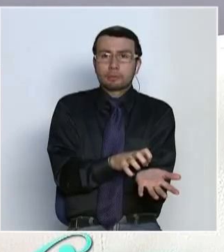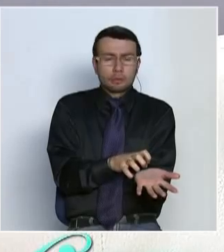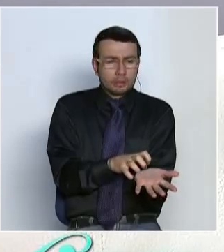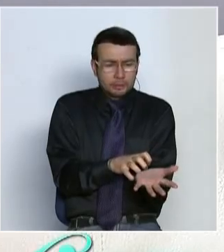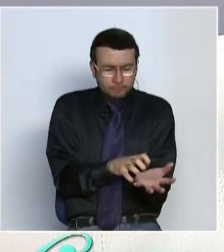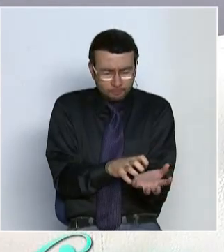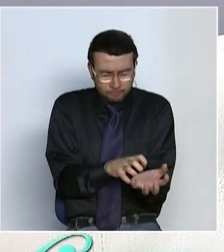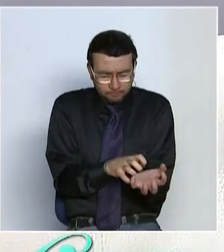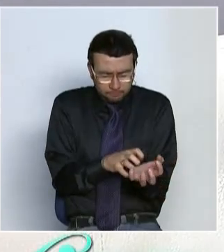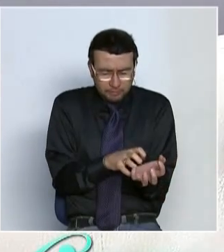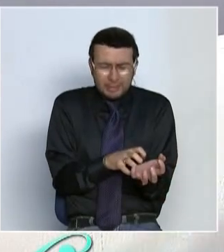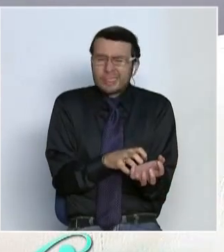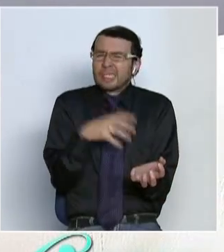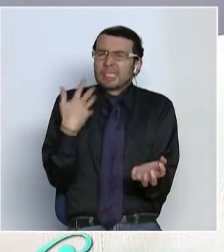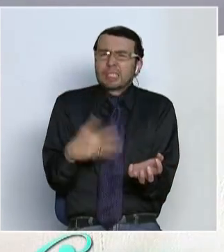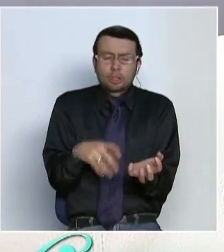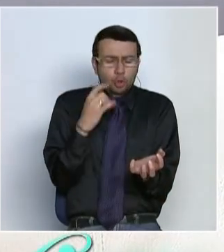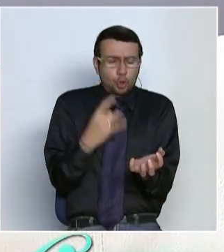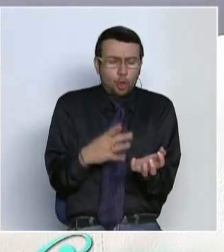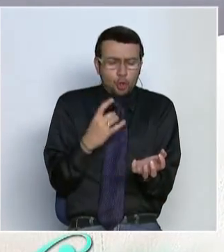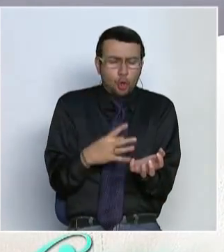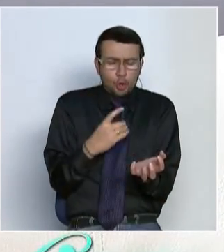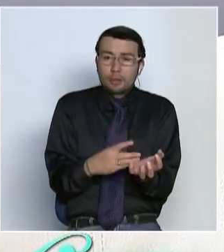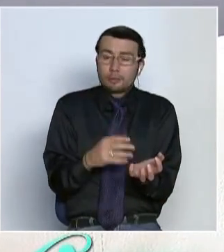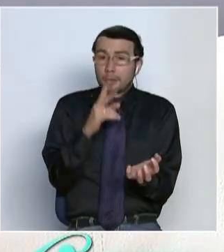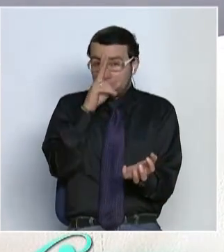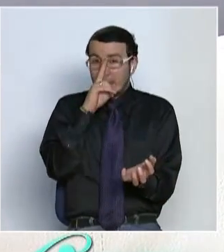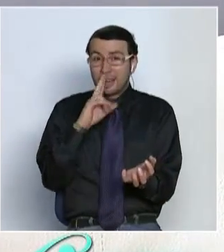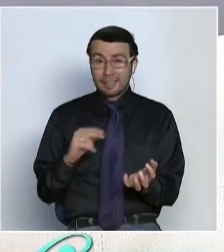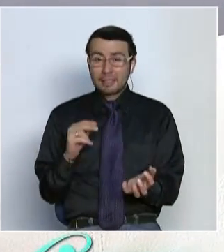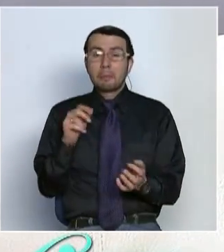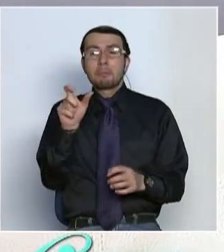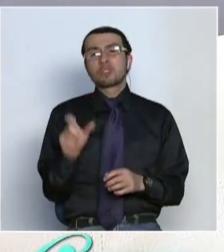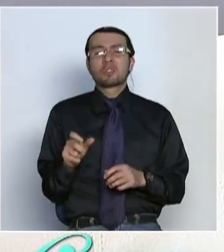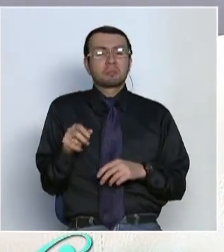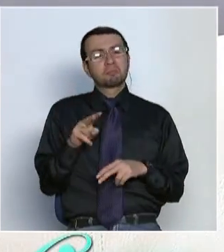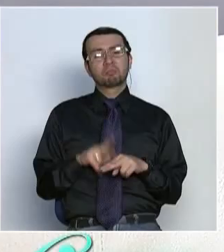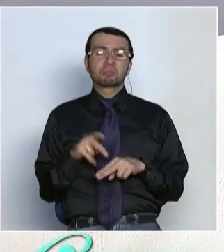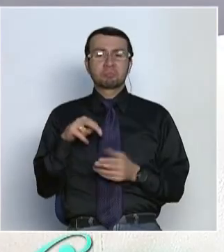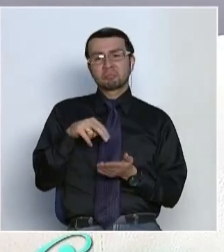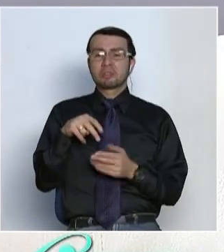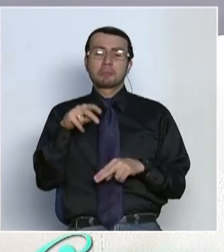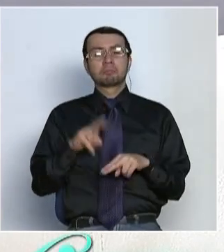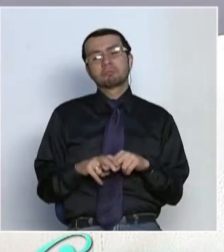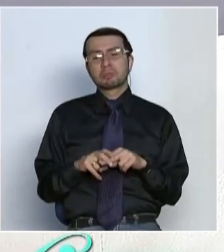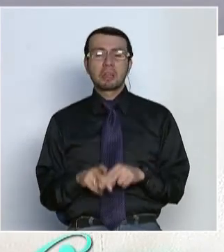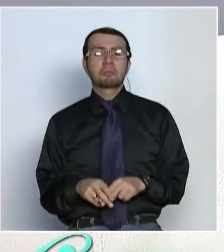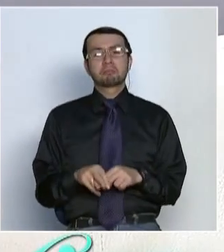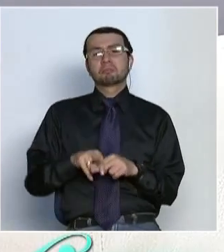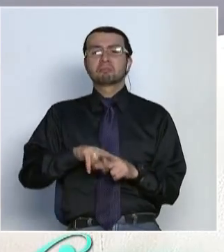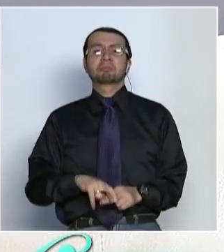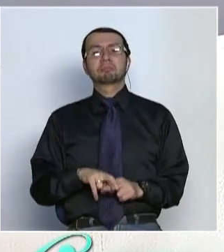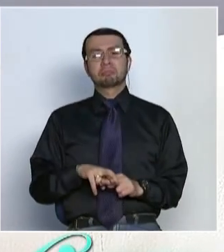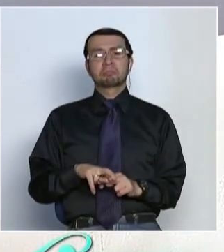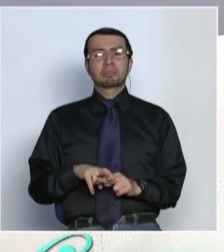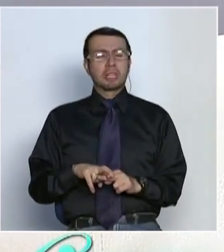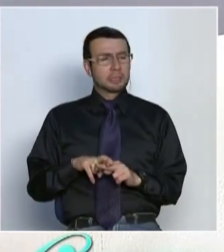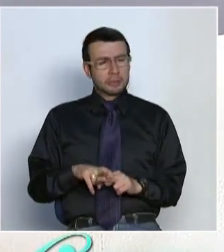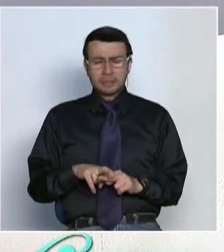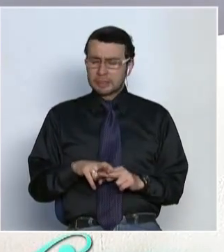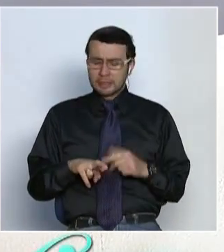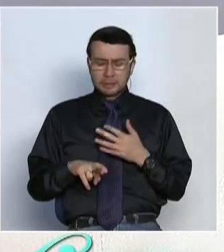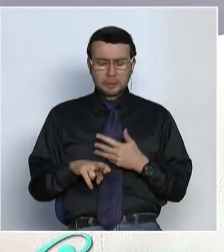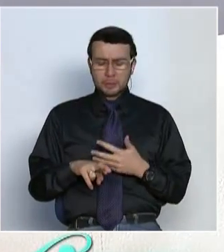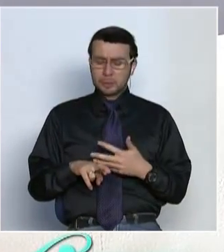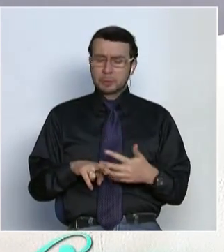cerrarse, aprieta el nervio. Así como el que hace carrizo y se queda mucho rato así y está apretando ese nervio, no le llega buena sangre y